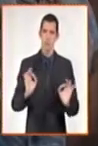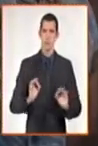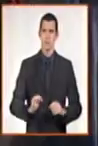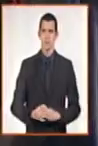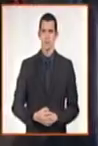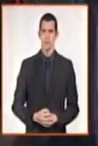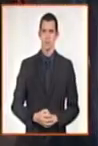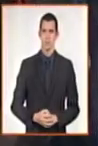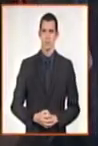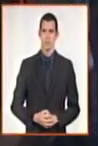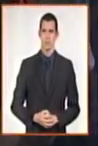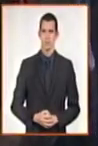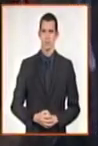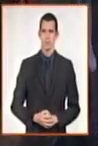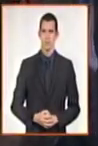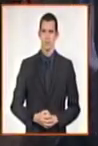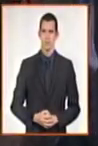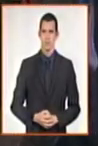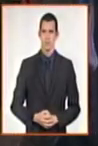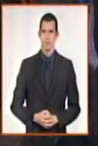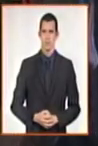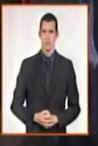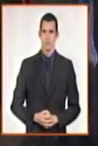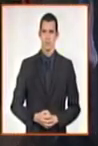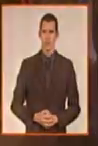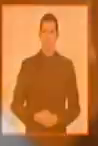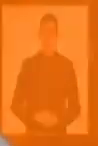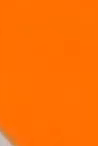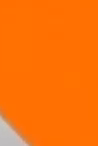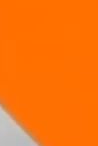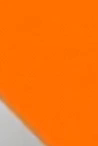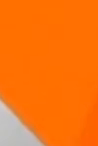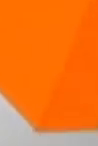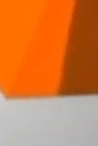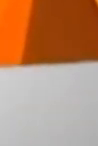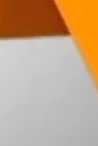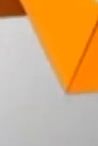Yoslaine Sánchez Arronte, Sistema Informativo de la Televisión Cubana.